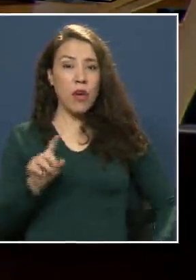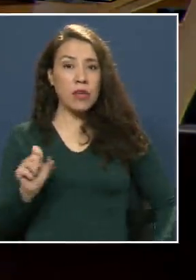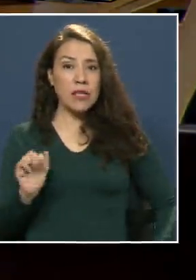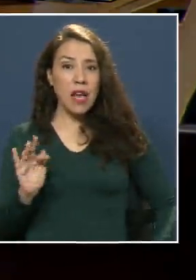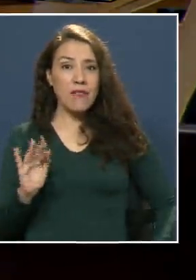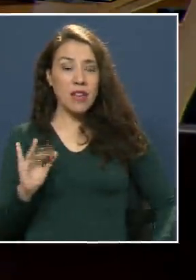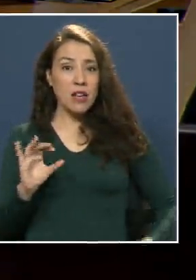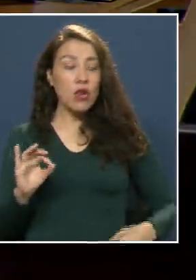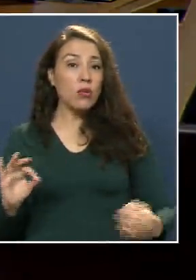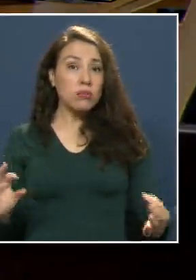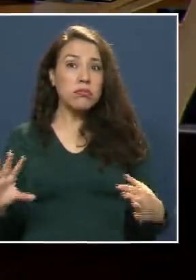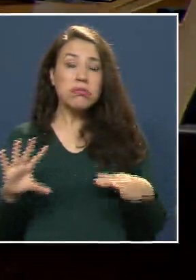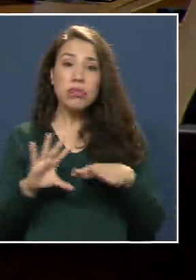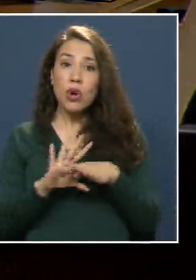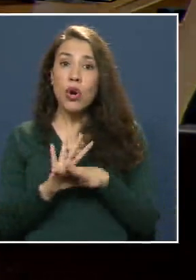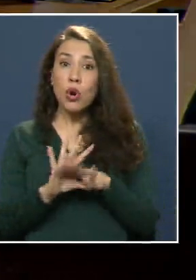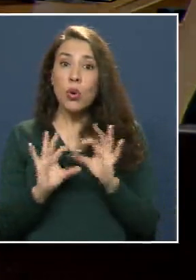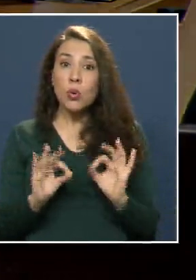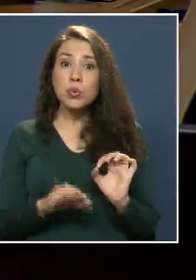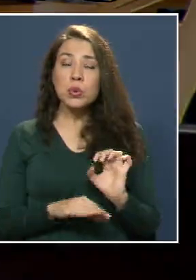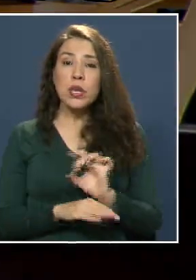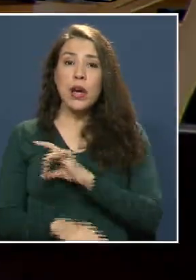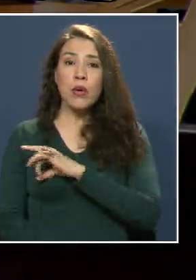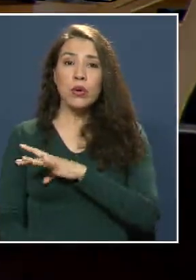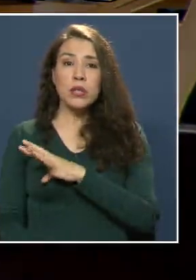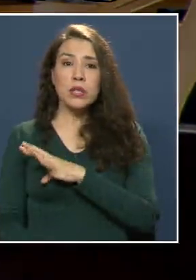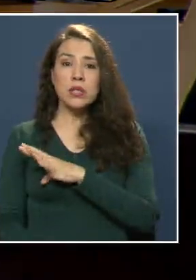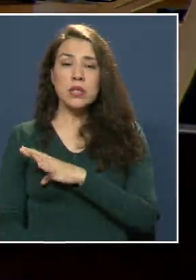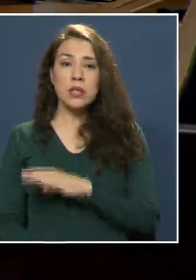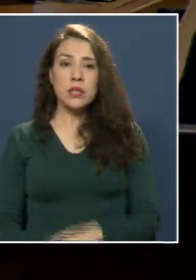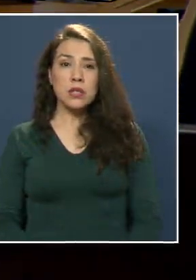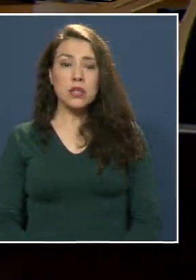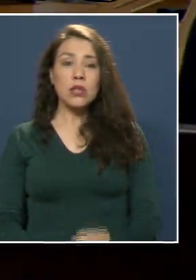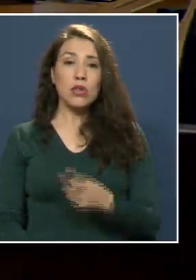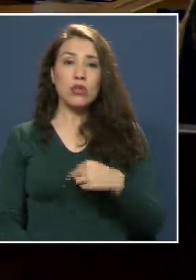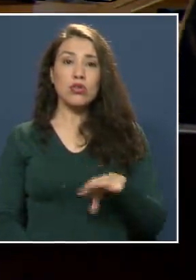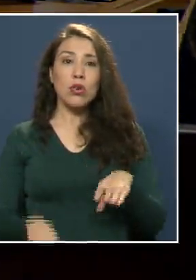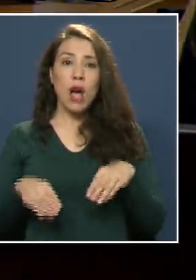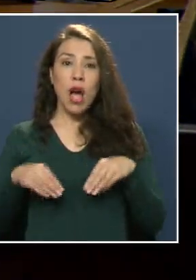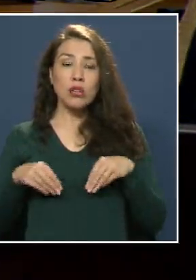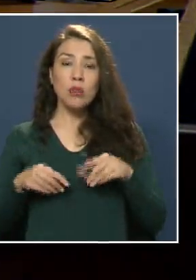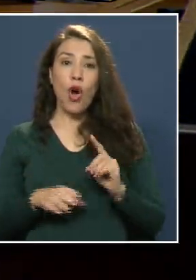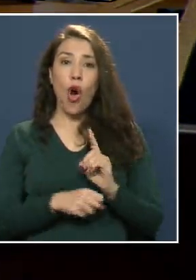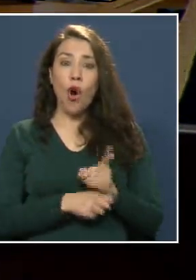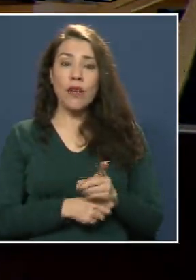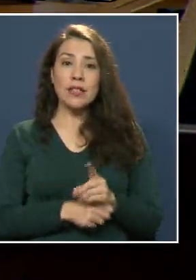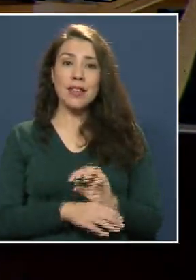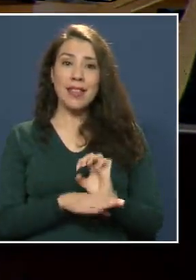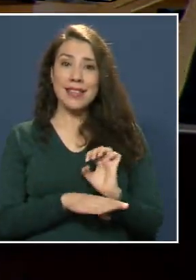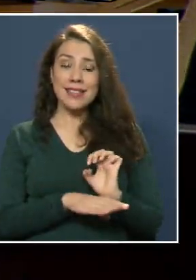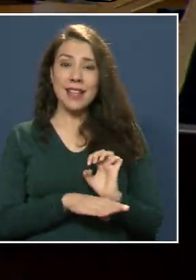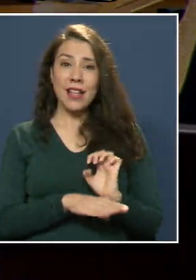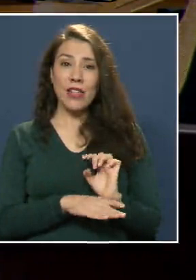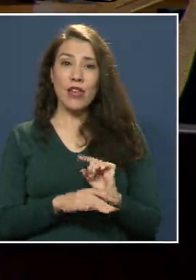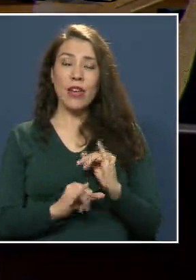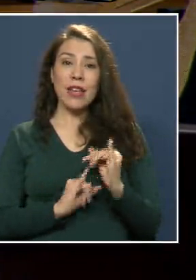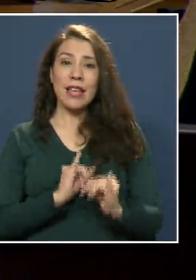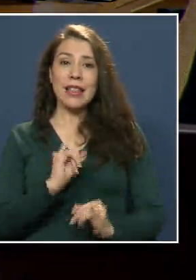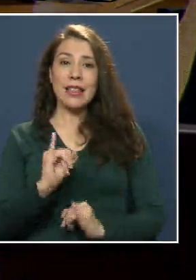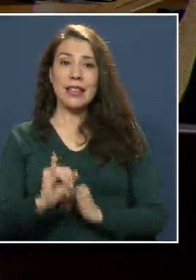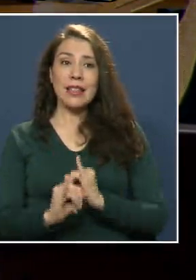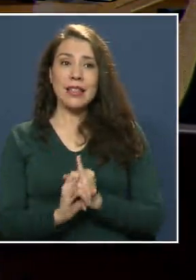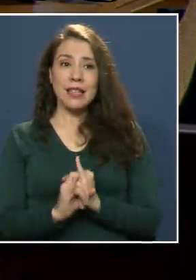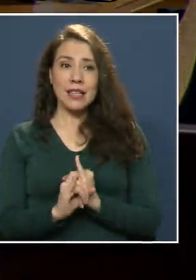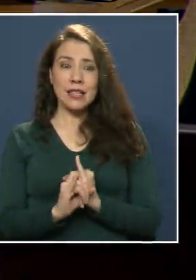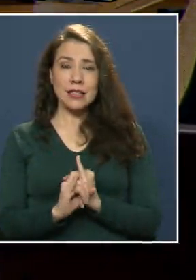coherente y hace coherente al Estado chileno. Porque desde ahí asumimos la obligación como Estado, una obligación internacional.